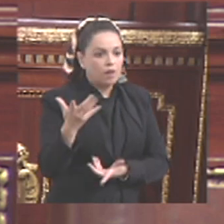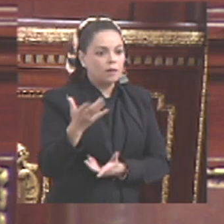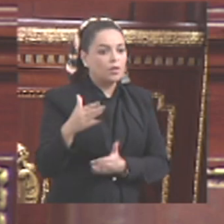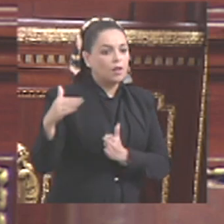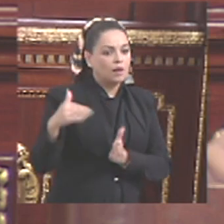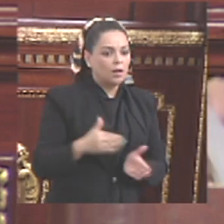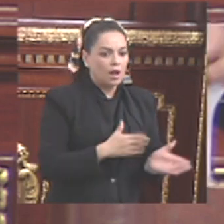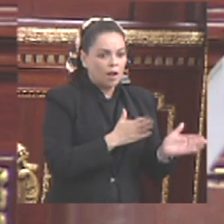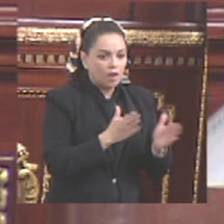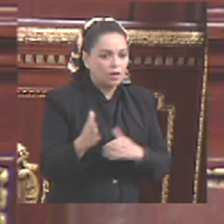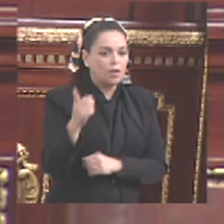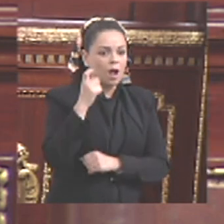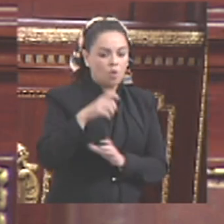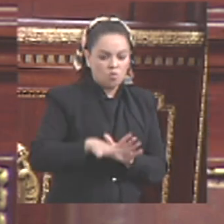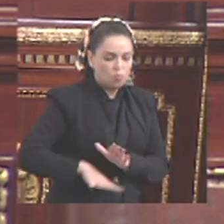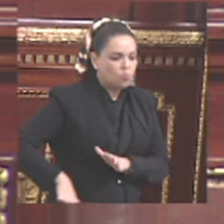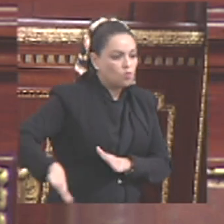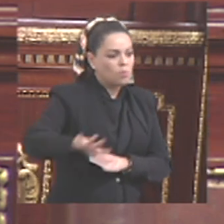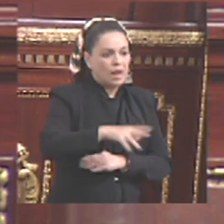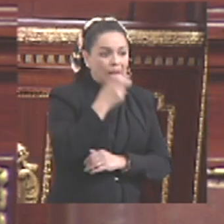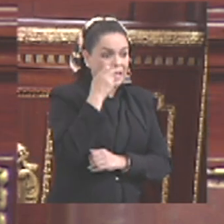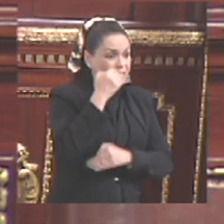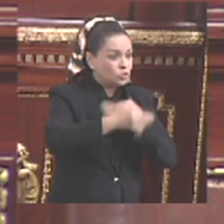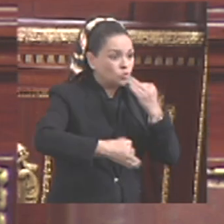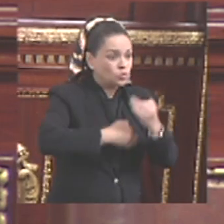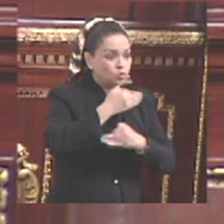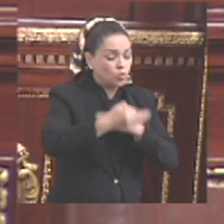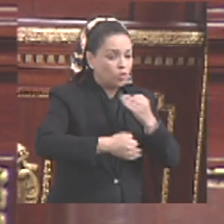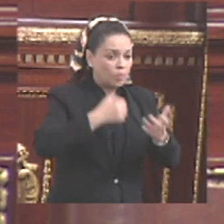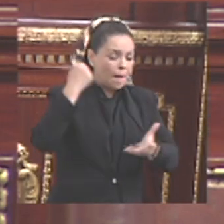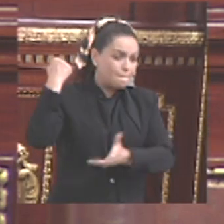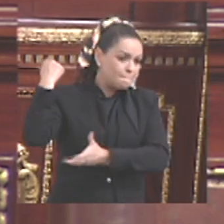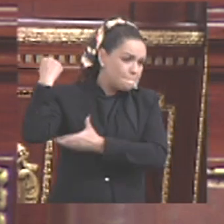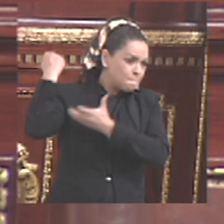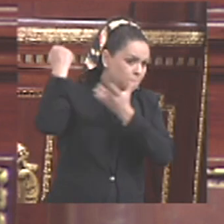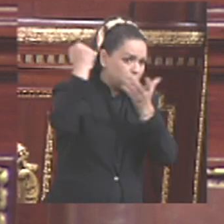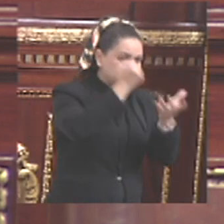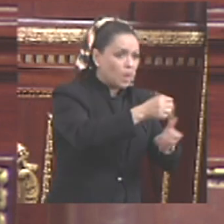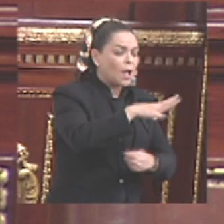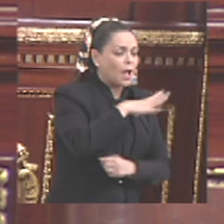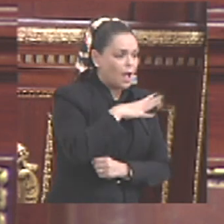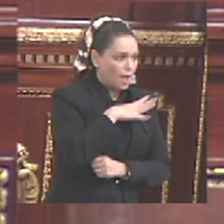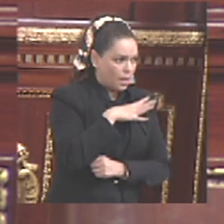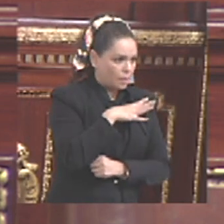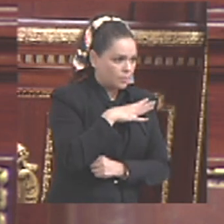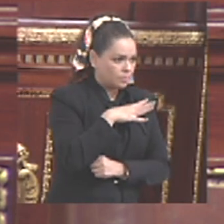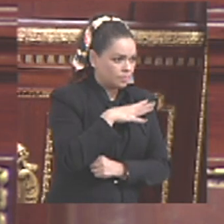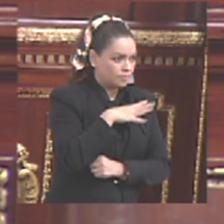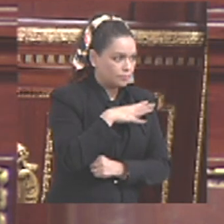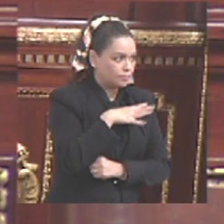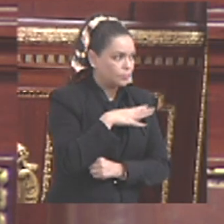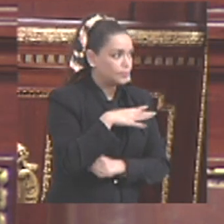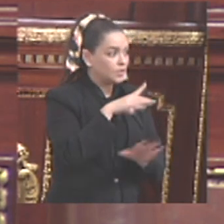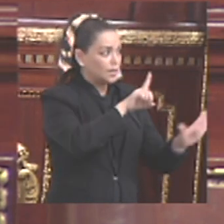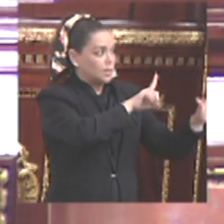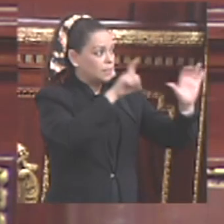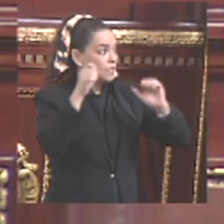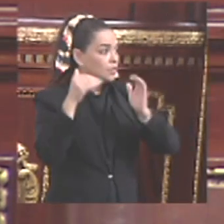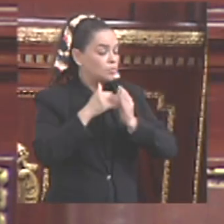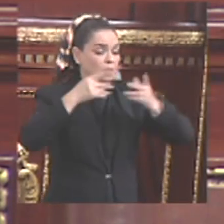carretera. Más de 100,000 pesos, más de 100,000 personas